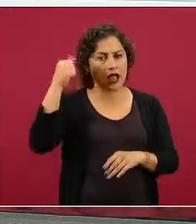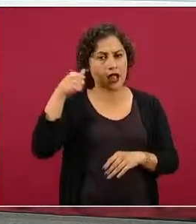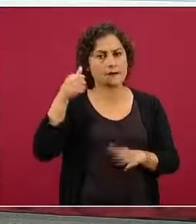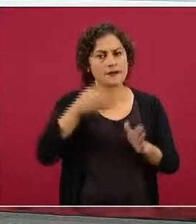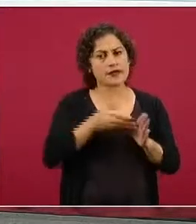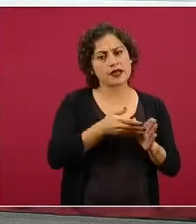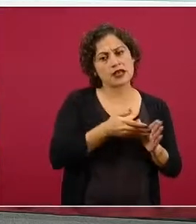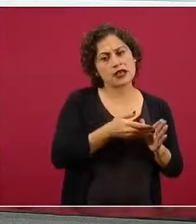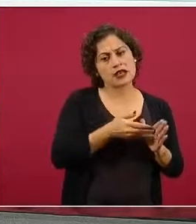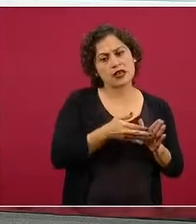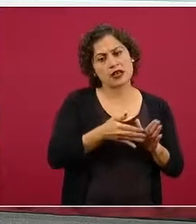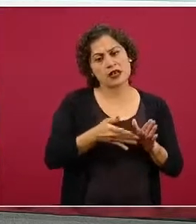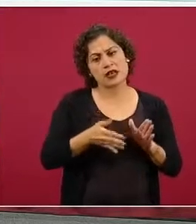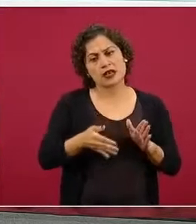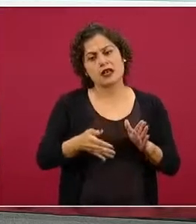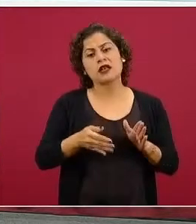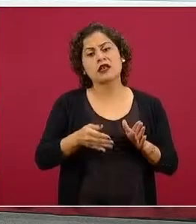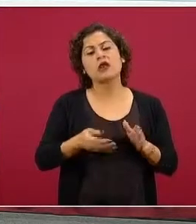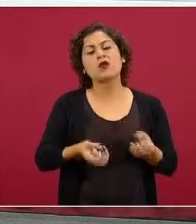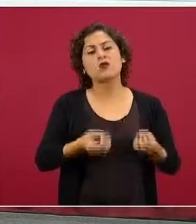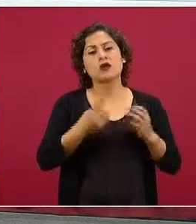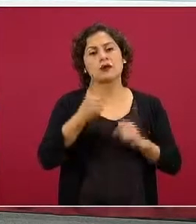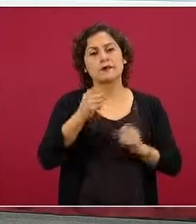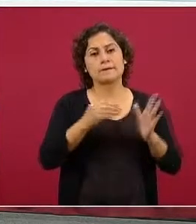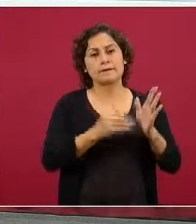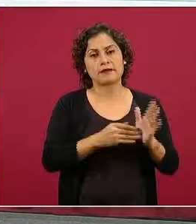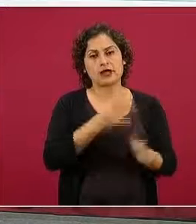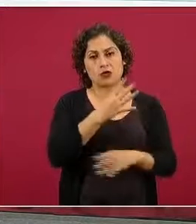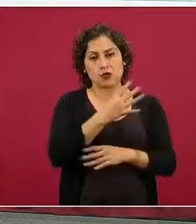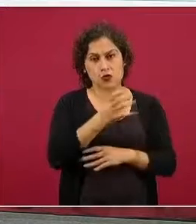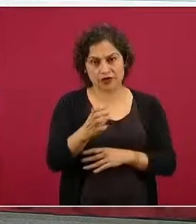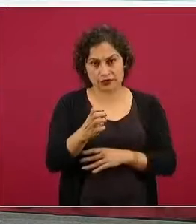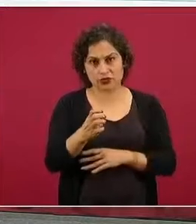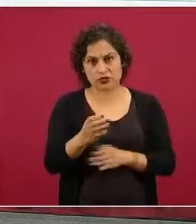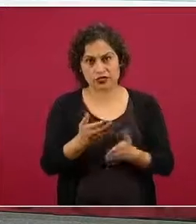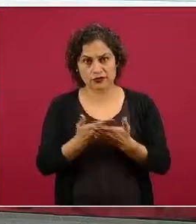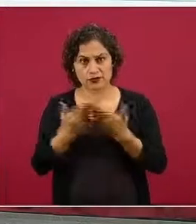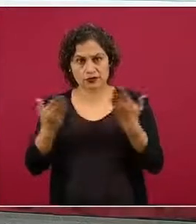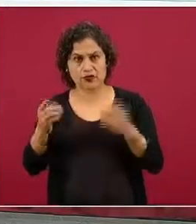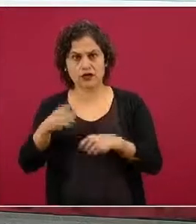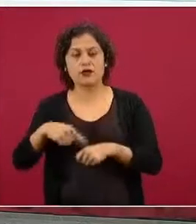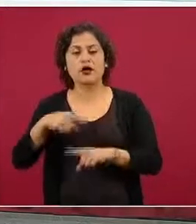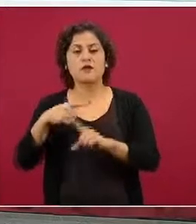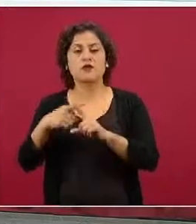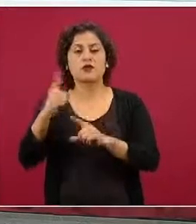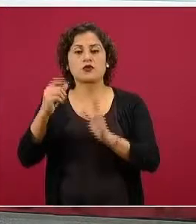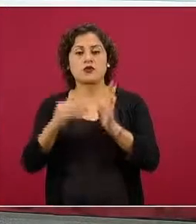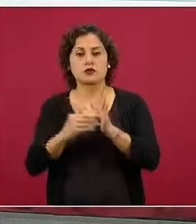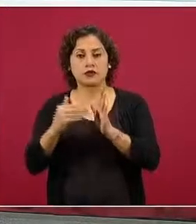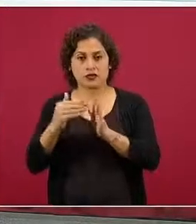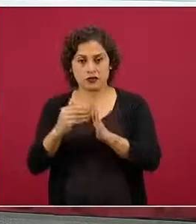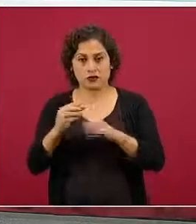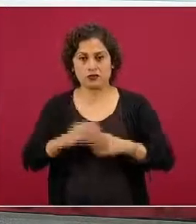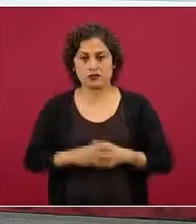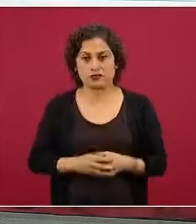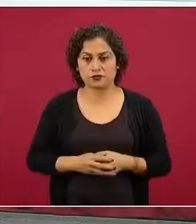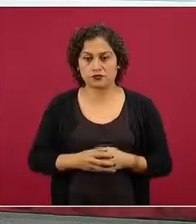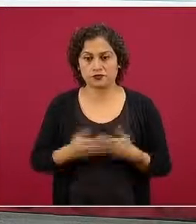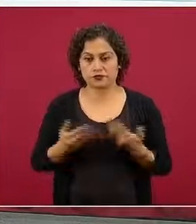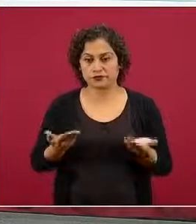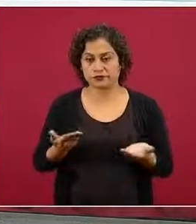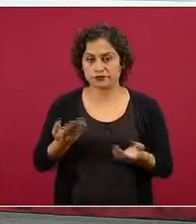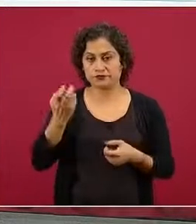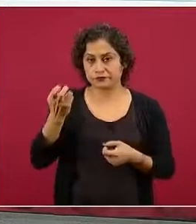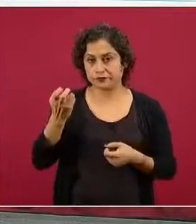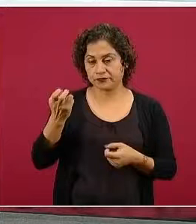hasta llegar a 1.400 casos por millón de habitantes. Afortunadamente para el